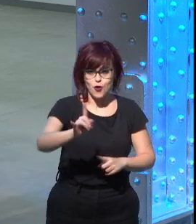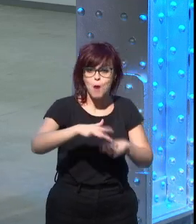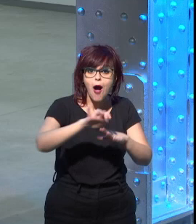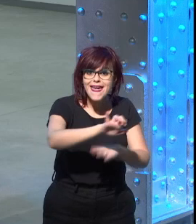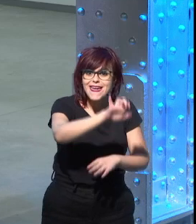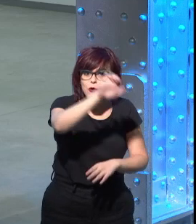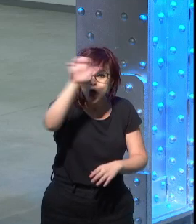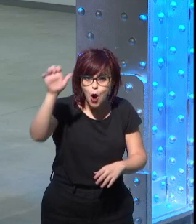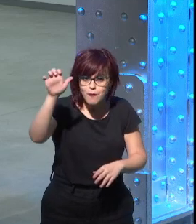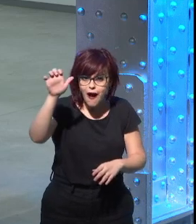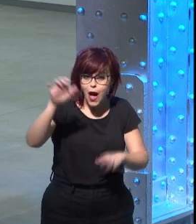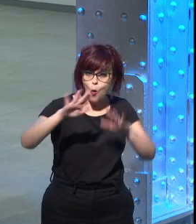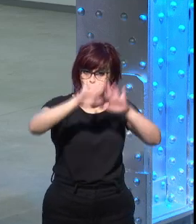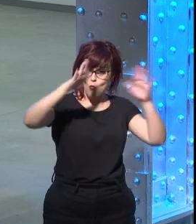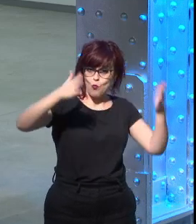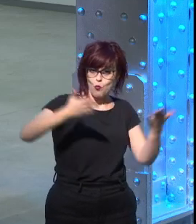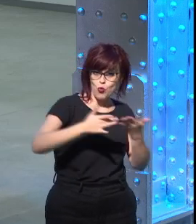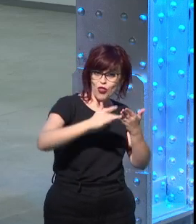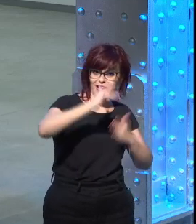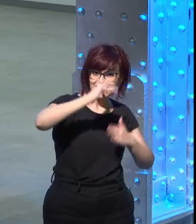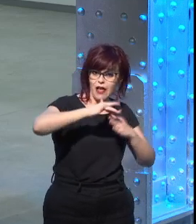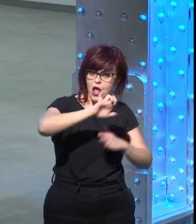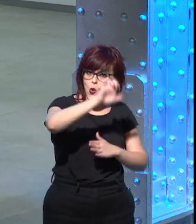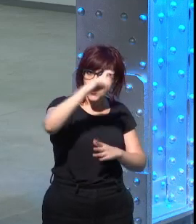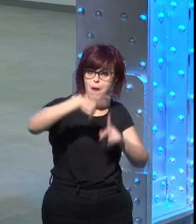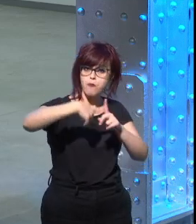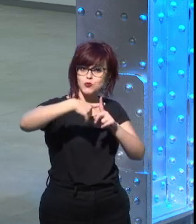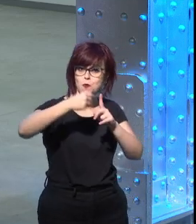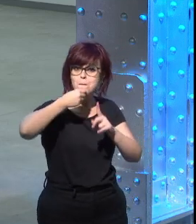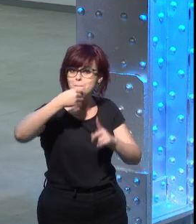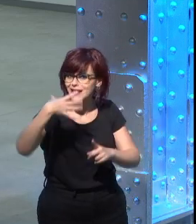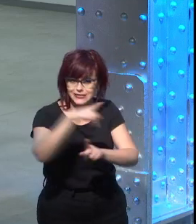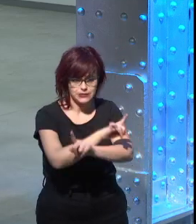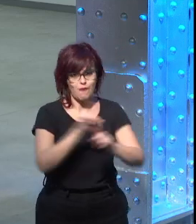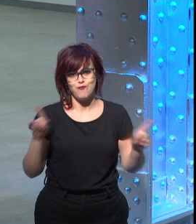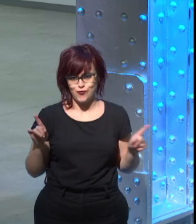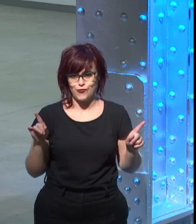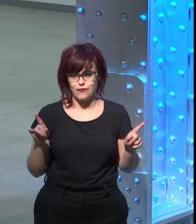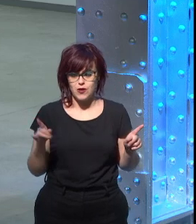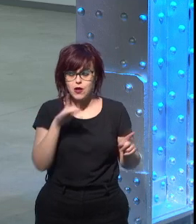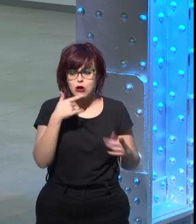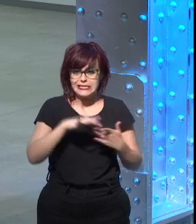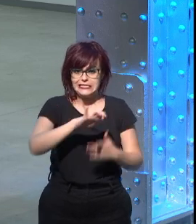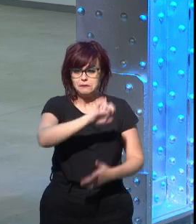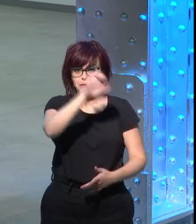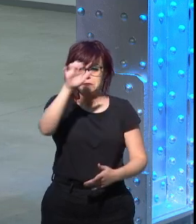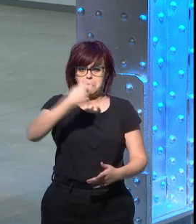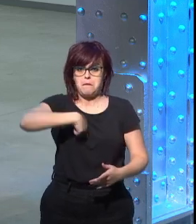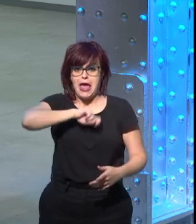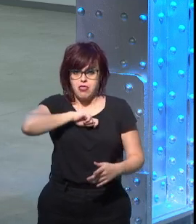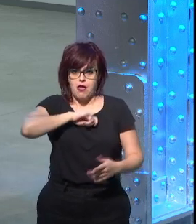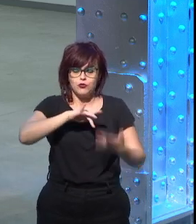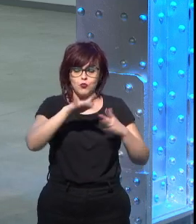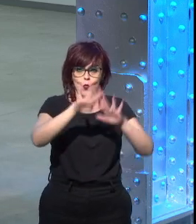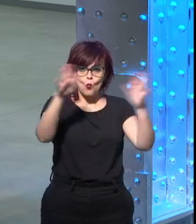bien situada en el mundo en digitalización. Y de hecho España, cuando vemos nuestra posición en digitalización en el